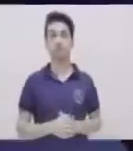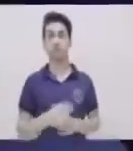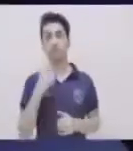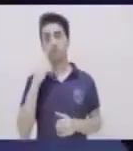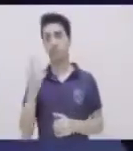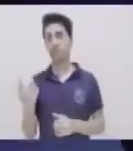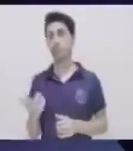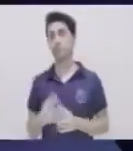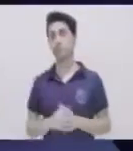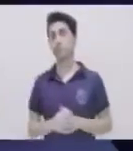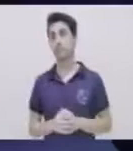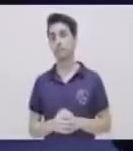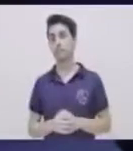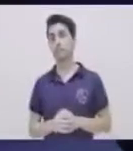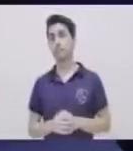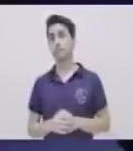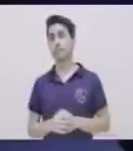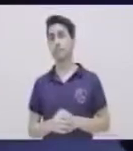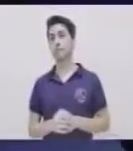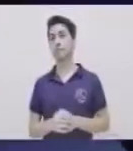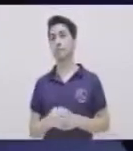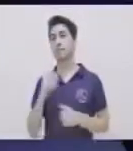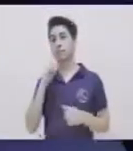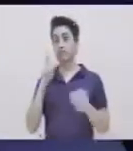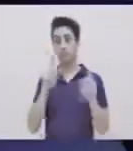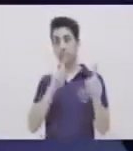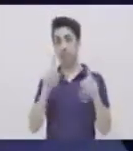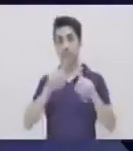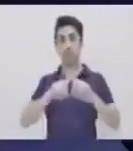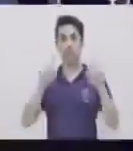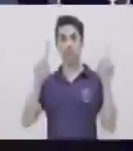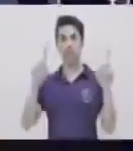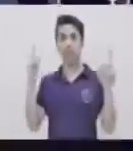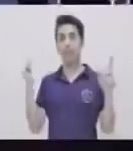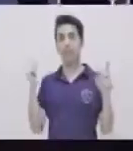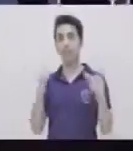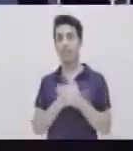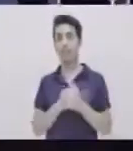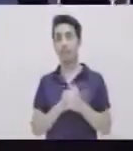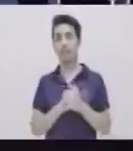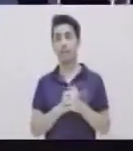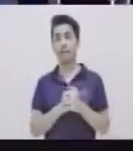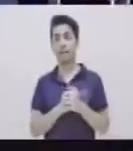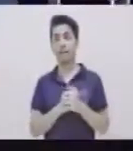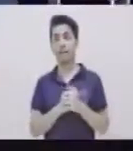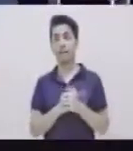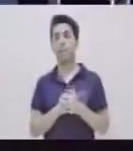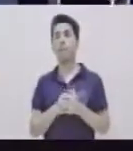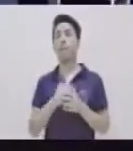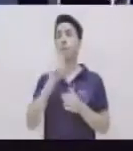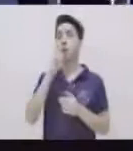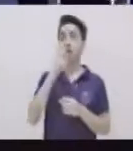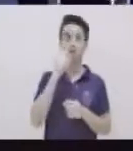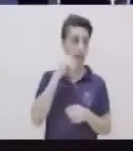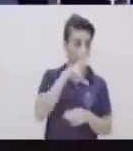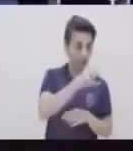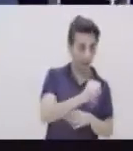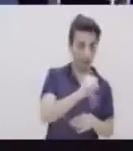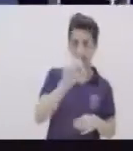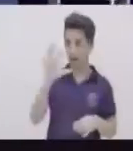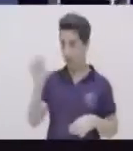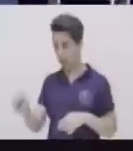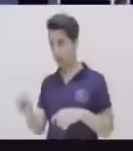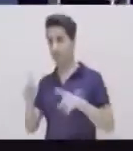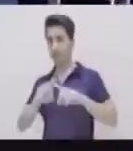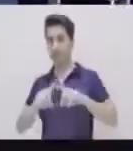necesitamos alguna reparación o mantenimiento o cuidado, lo llevamos con un luthier. El luthier